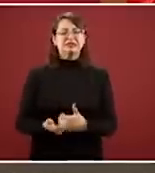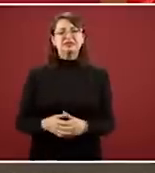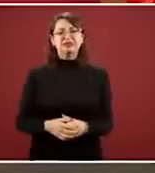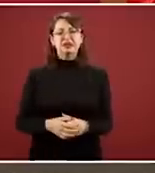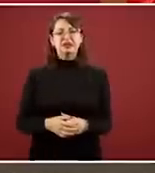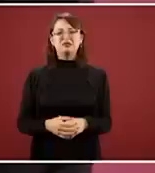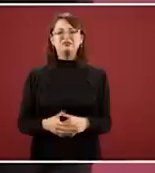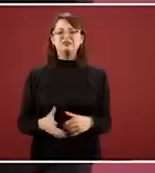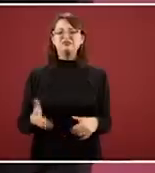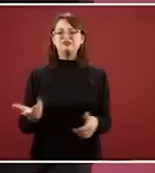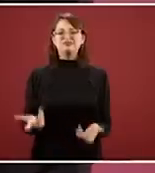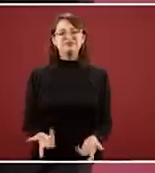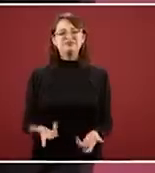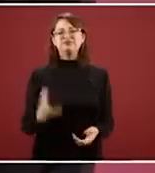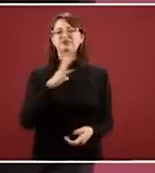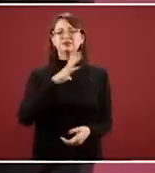por